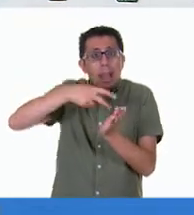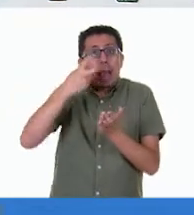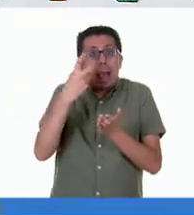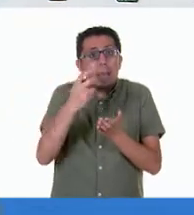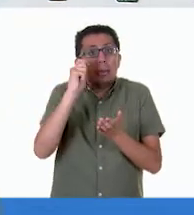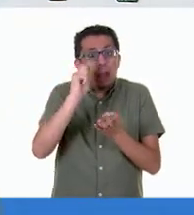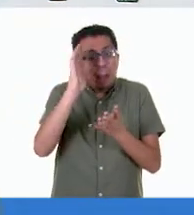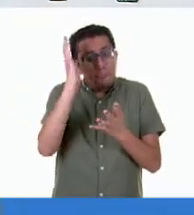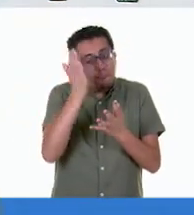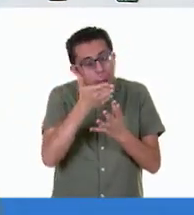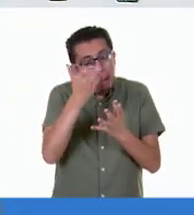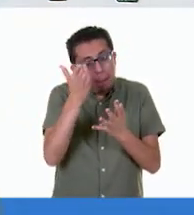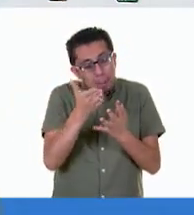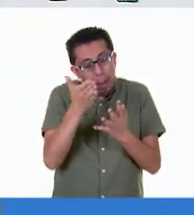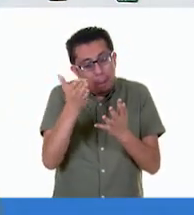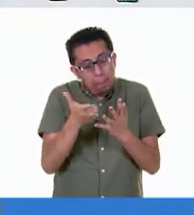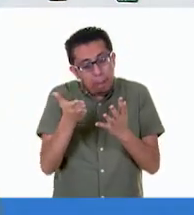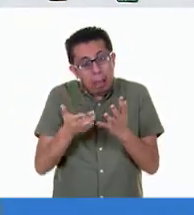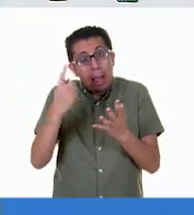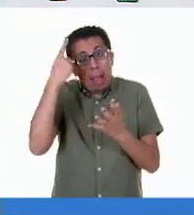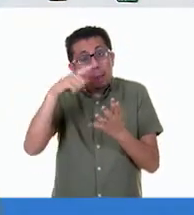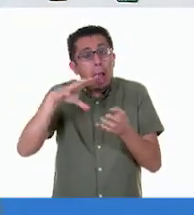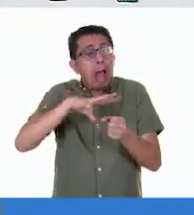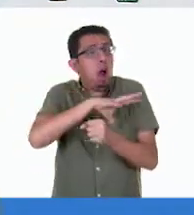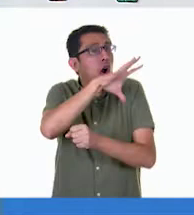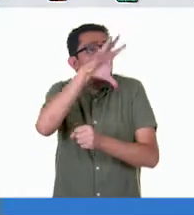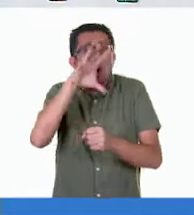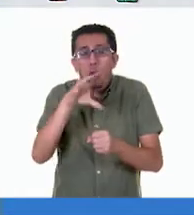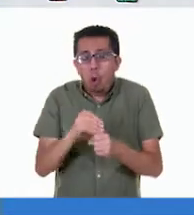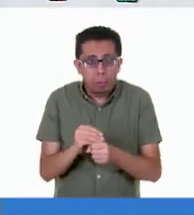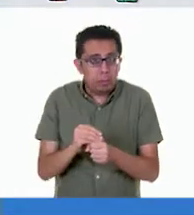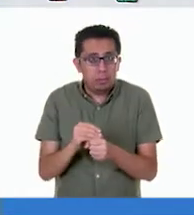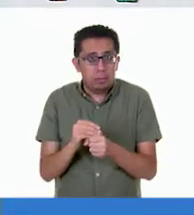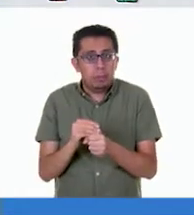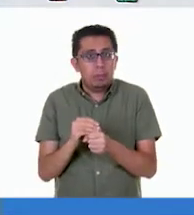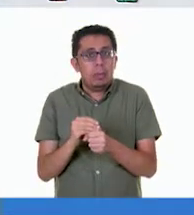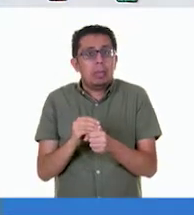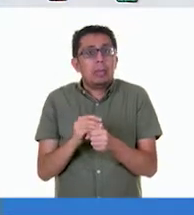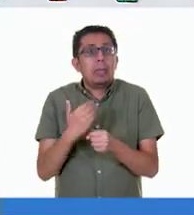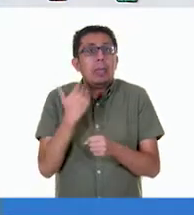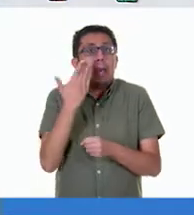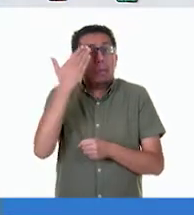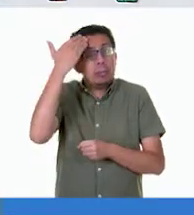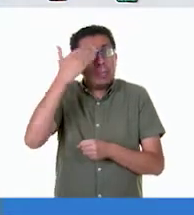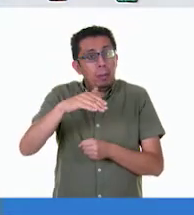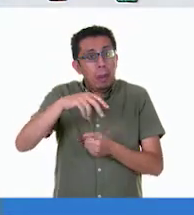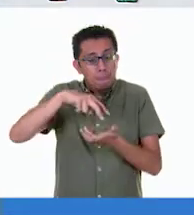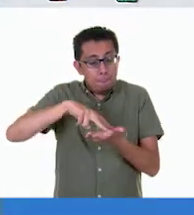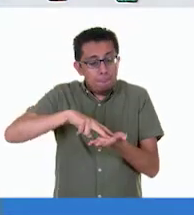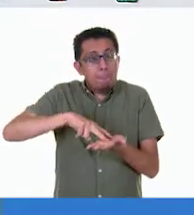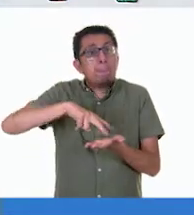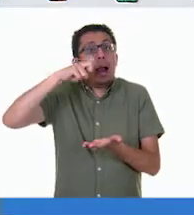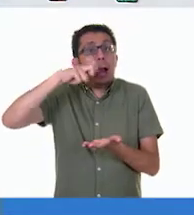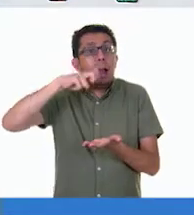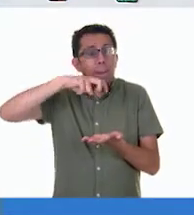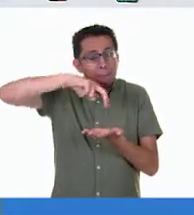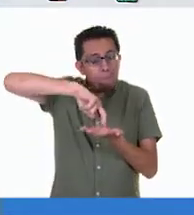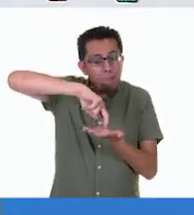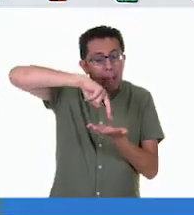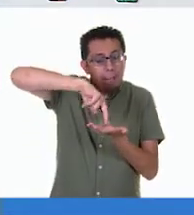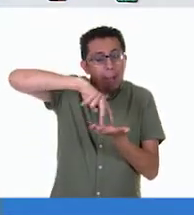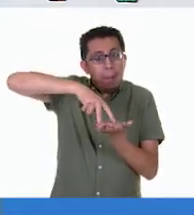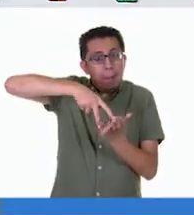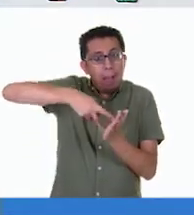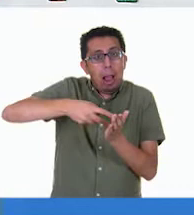necesitan para completar el todo. O sea, queremos saber con cuántos saltos damos una vuelta.